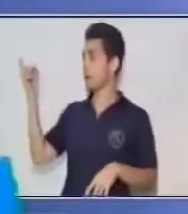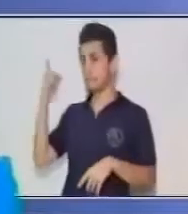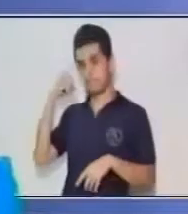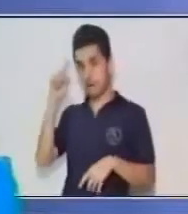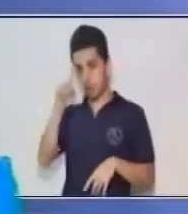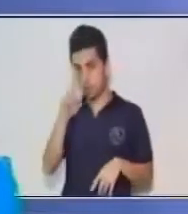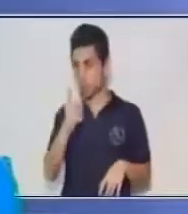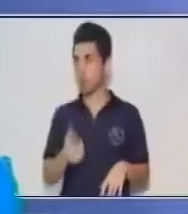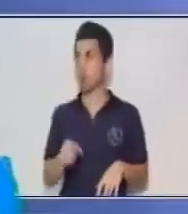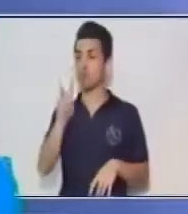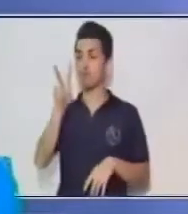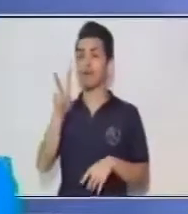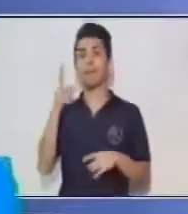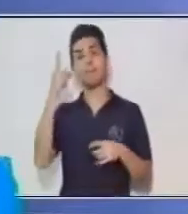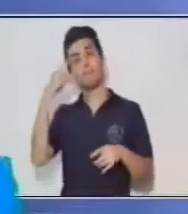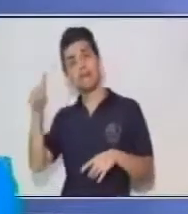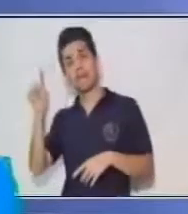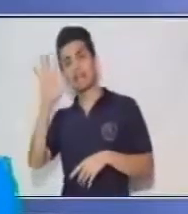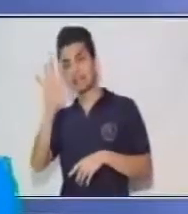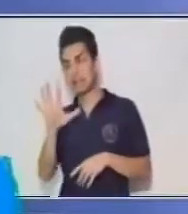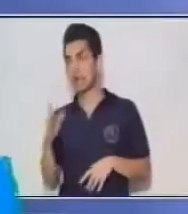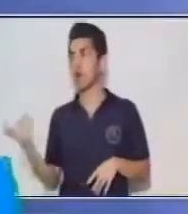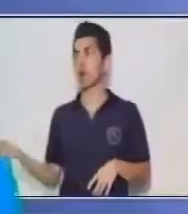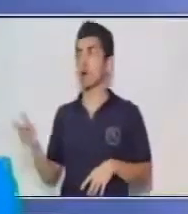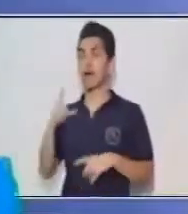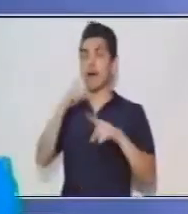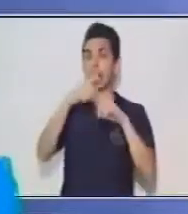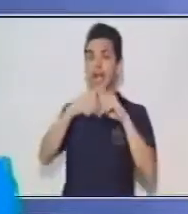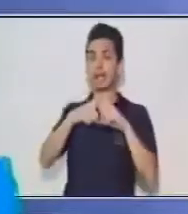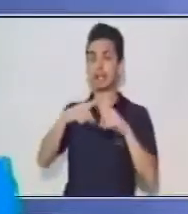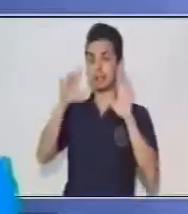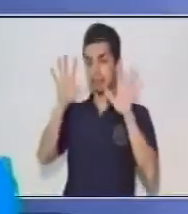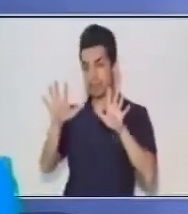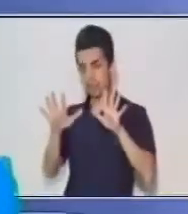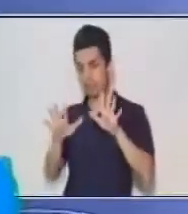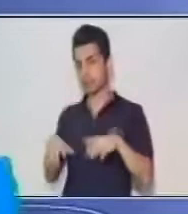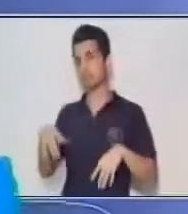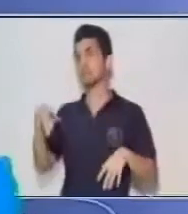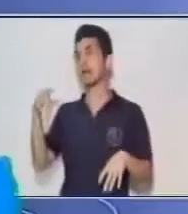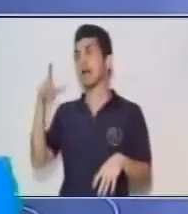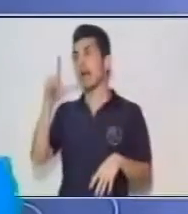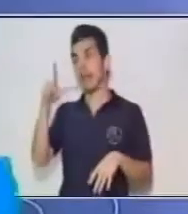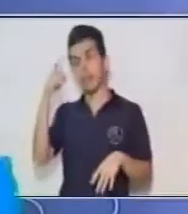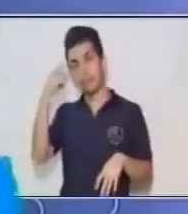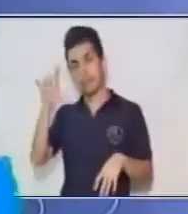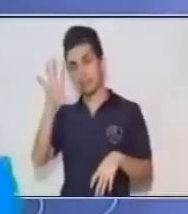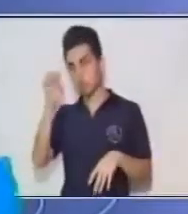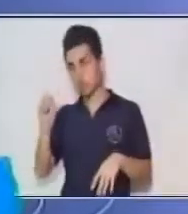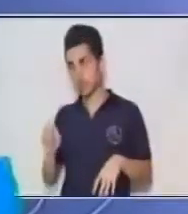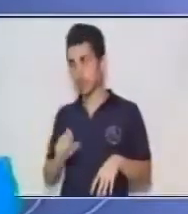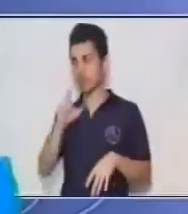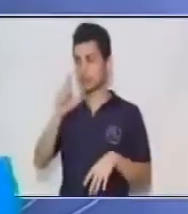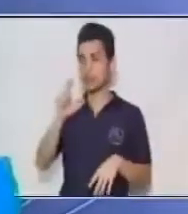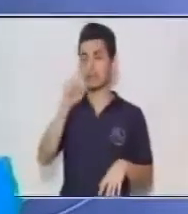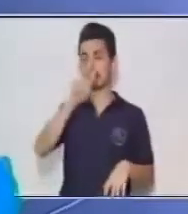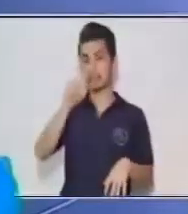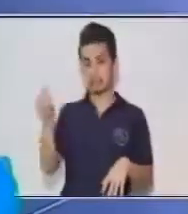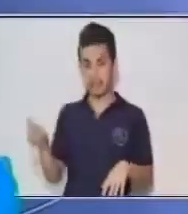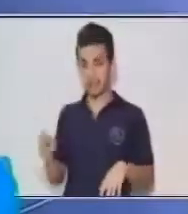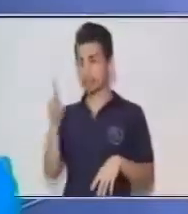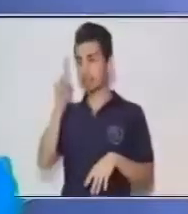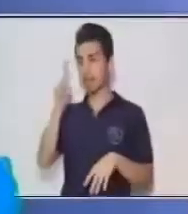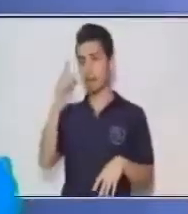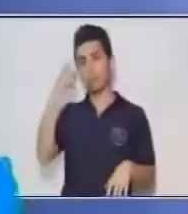la X 10, la L 50, la C 100, la D 500 y la M